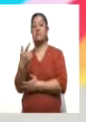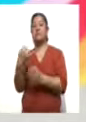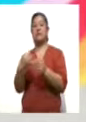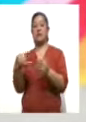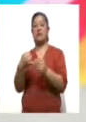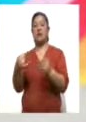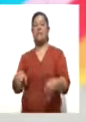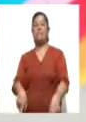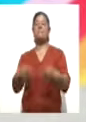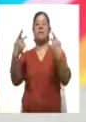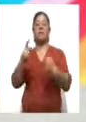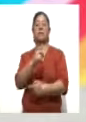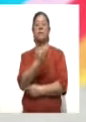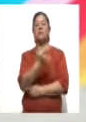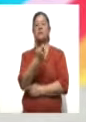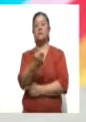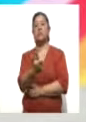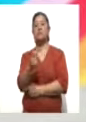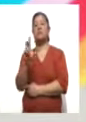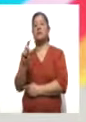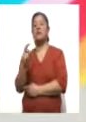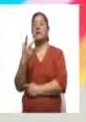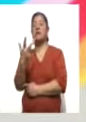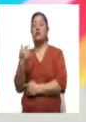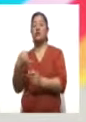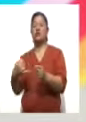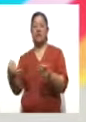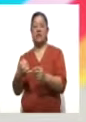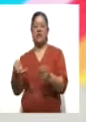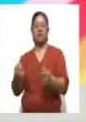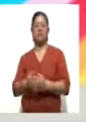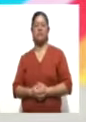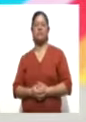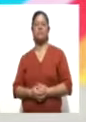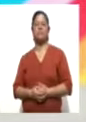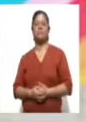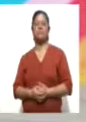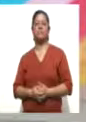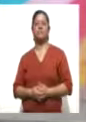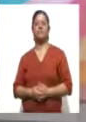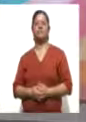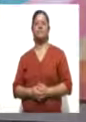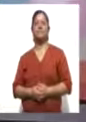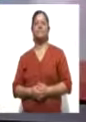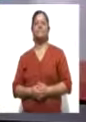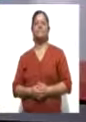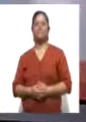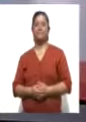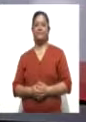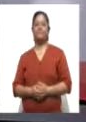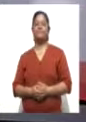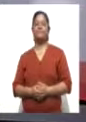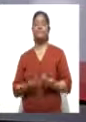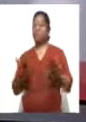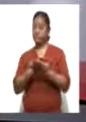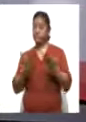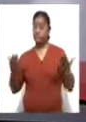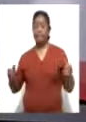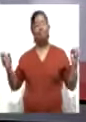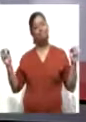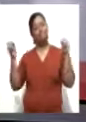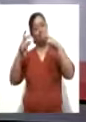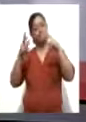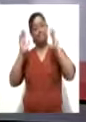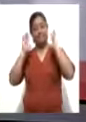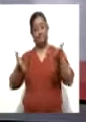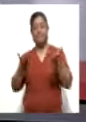centavos y a la venta en 25 pesos con 38 centavos. Y es momento de despedirnos de